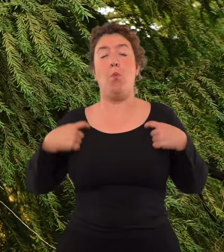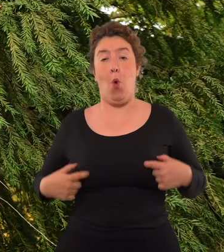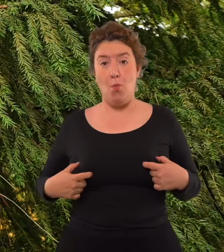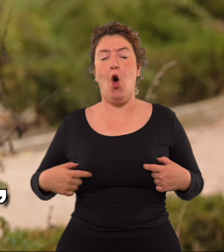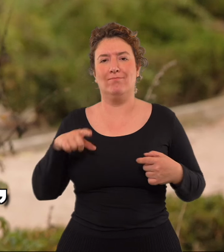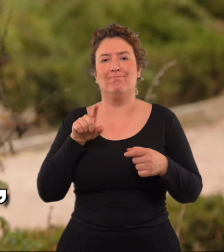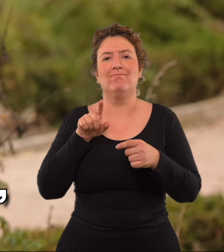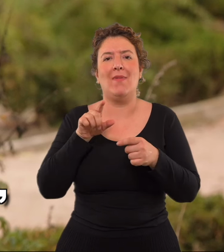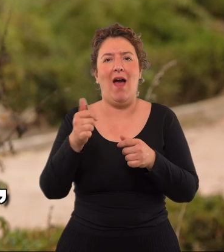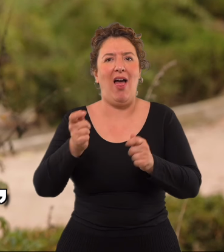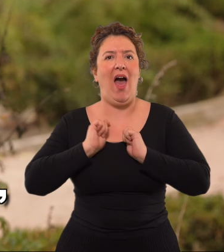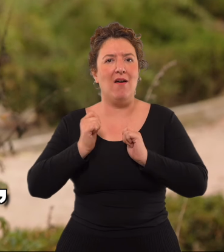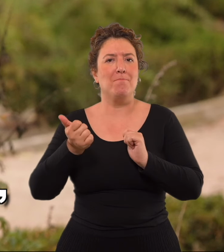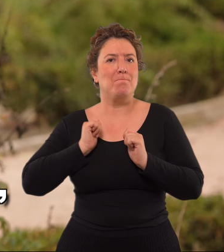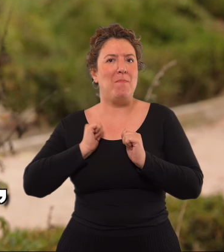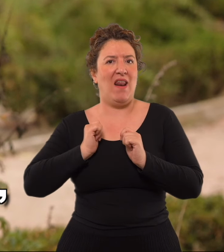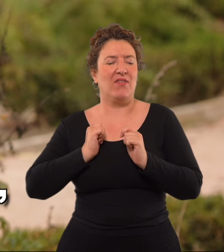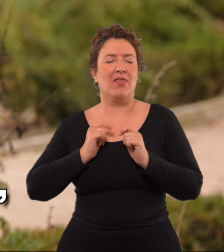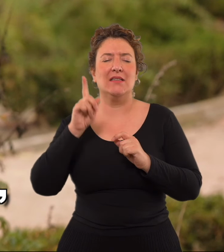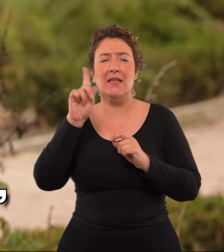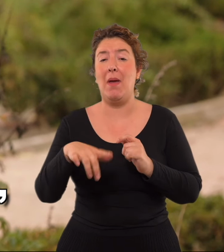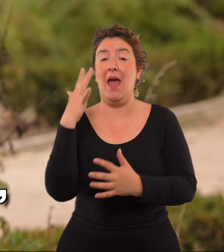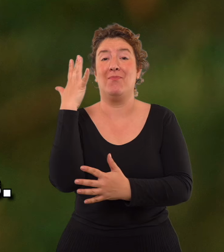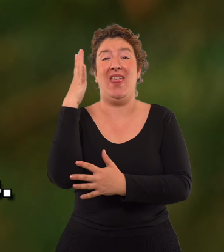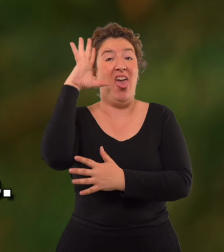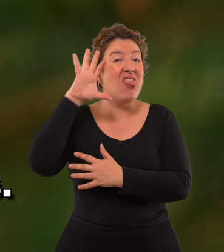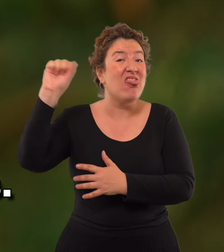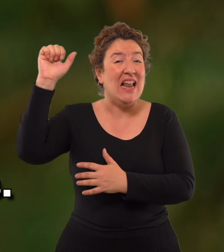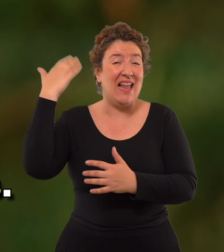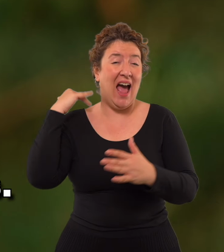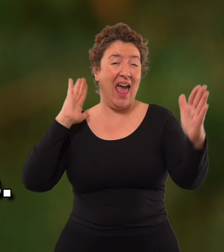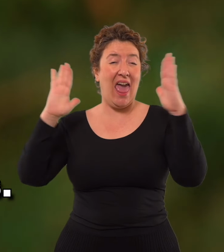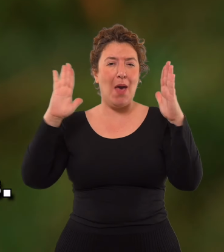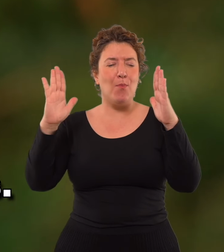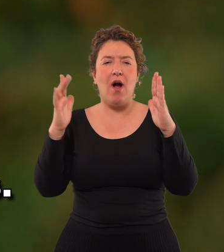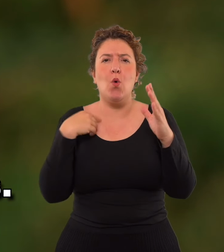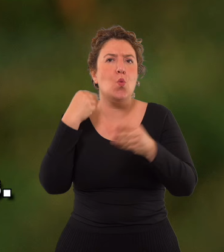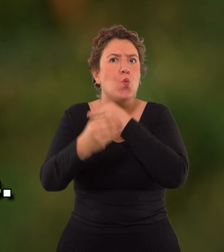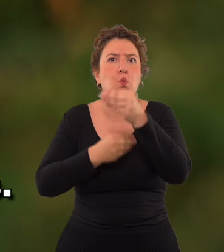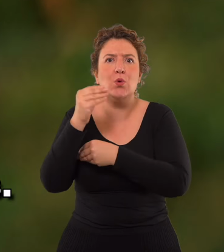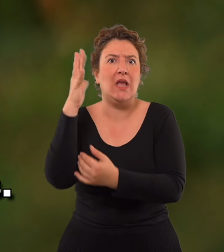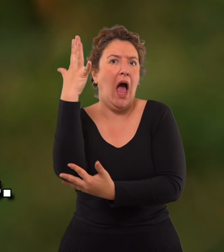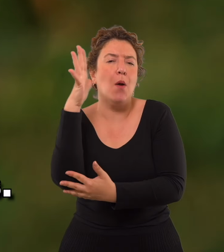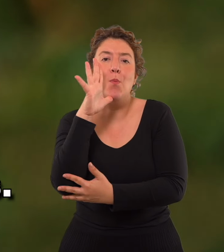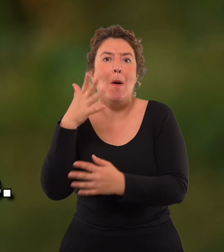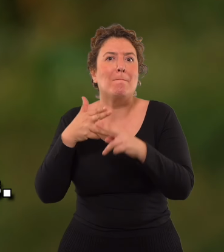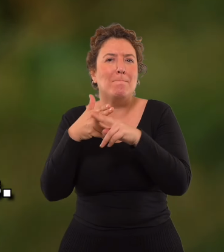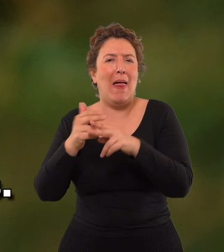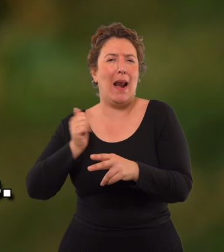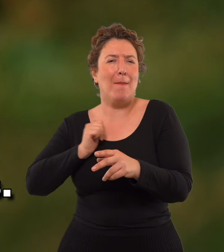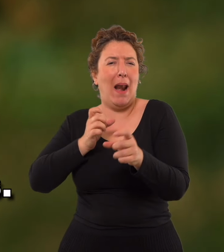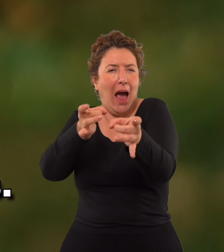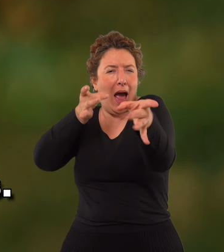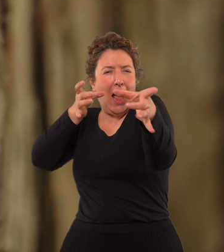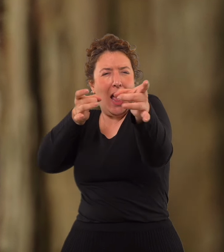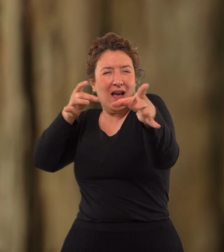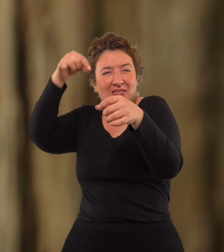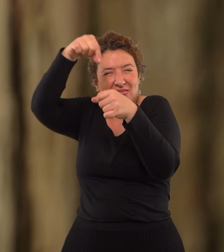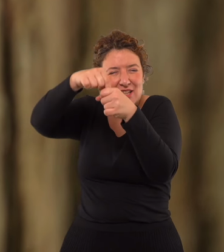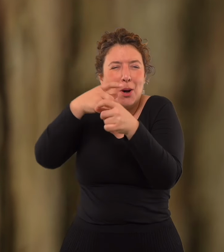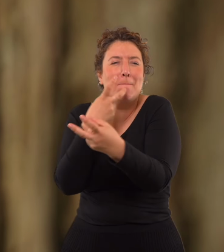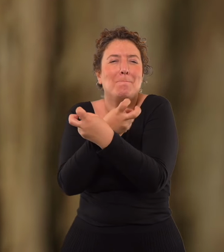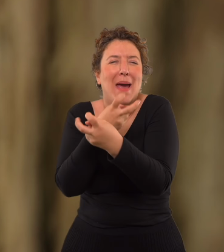pulmón. Es, además, un árbol mítico para los celtas, quienes utilizaban su flexible madera para fabricar arcos y flechas envenenadas,